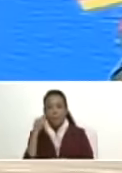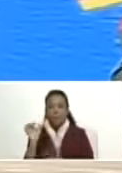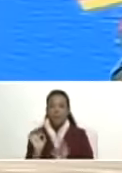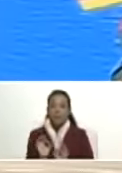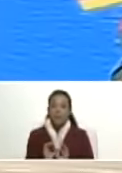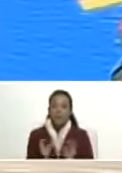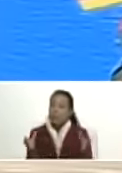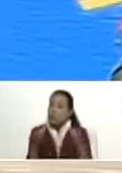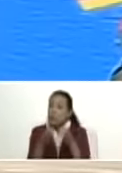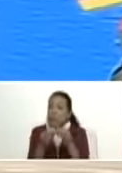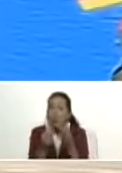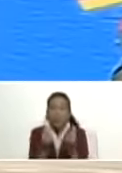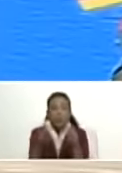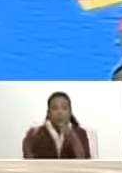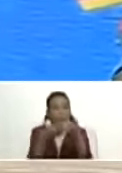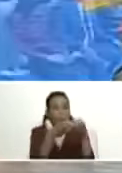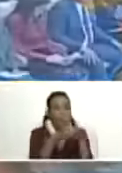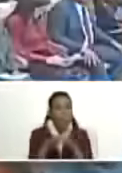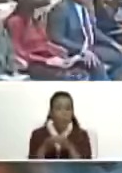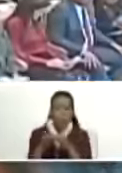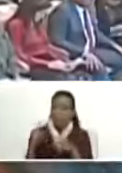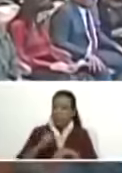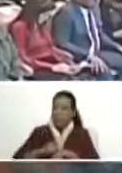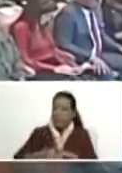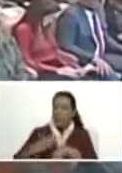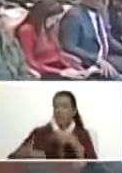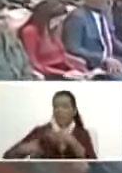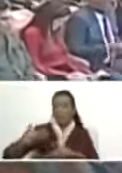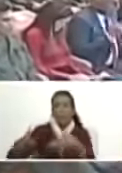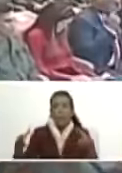Múltiples reuniones, encuentros.